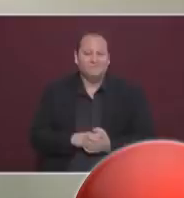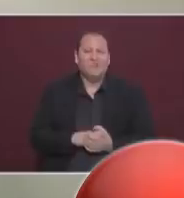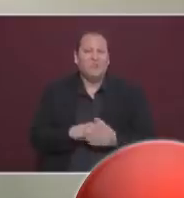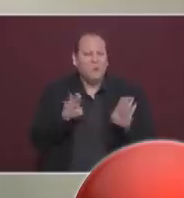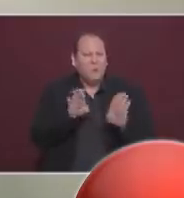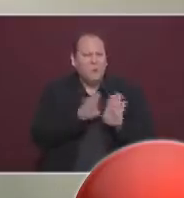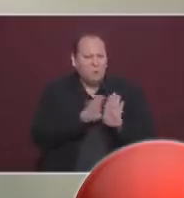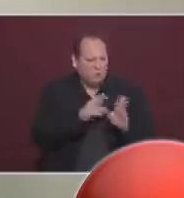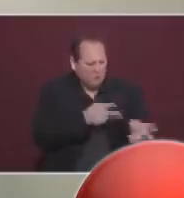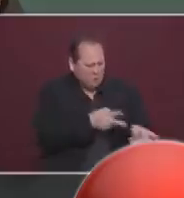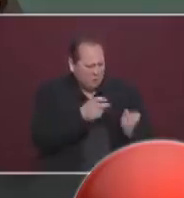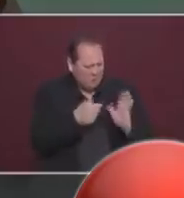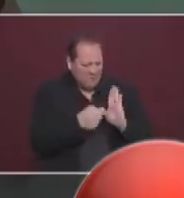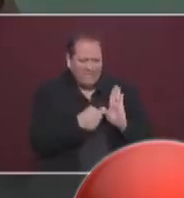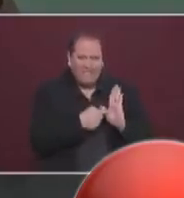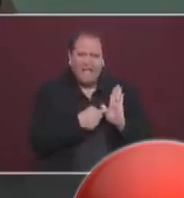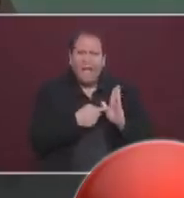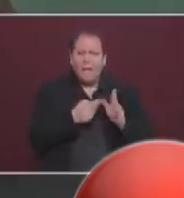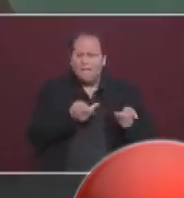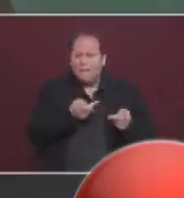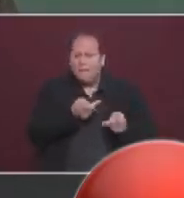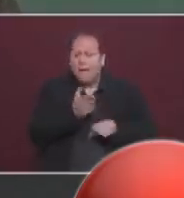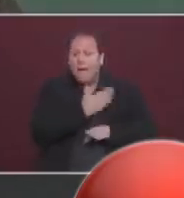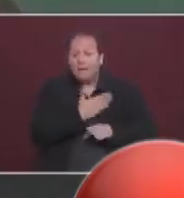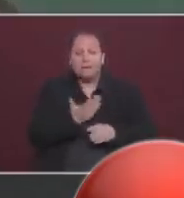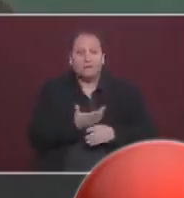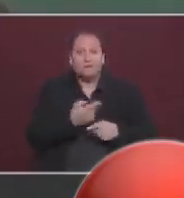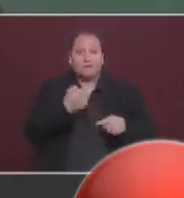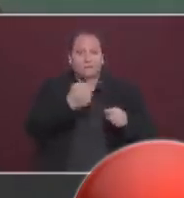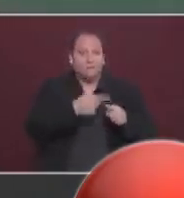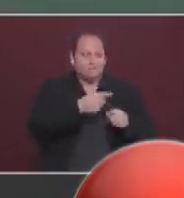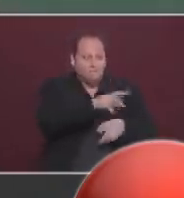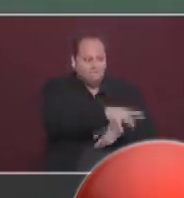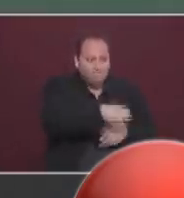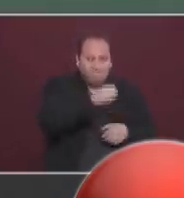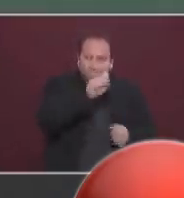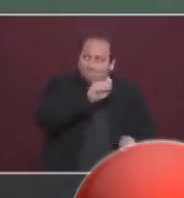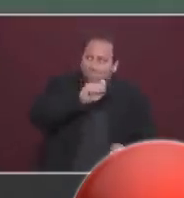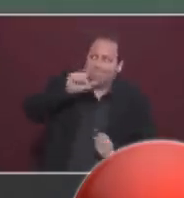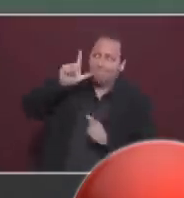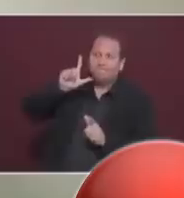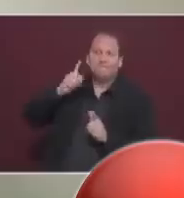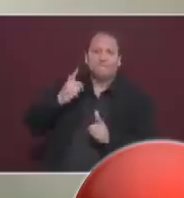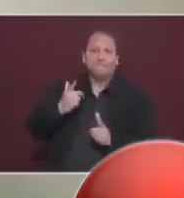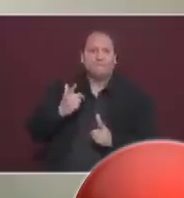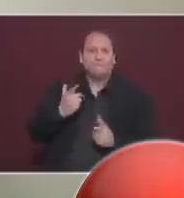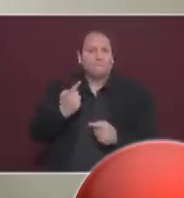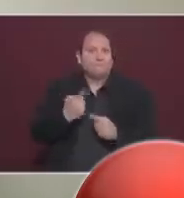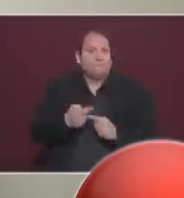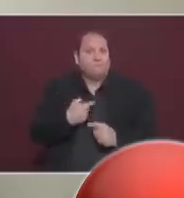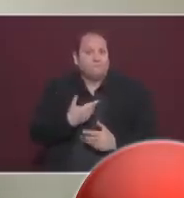ese borrador? ¿Quién lo filtró?